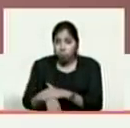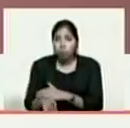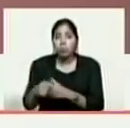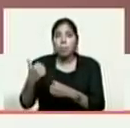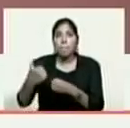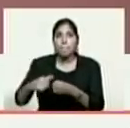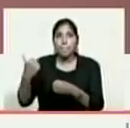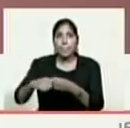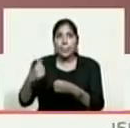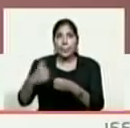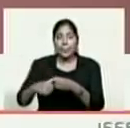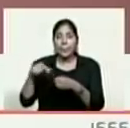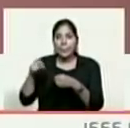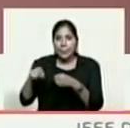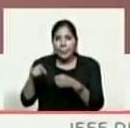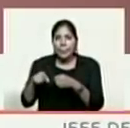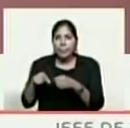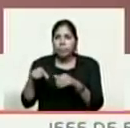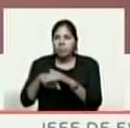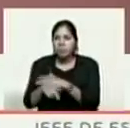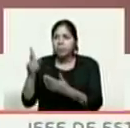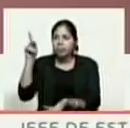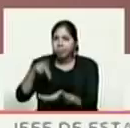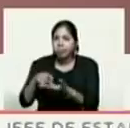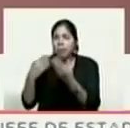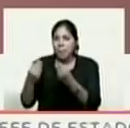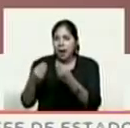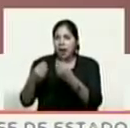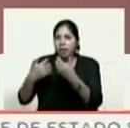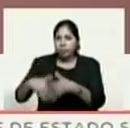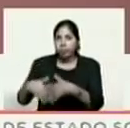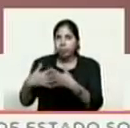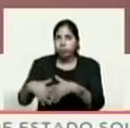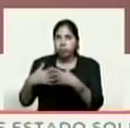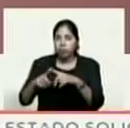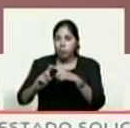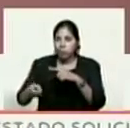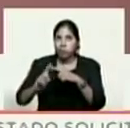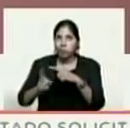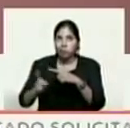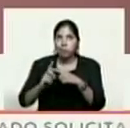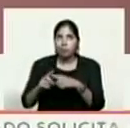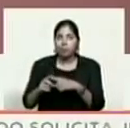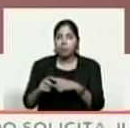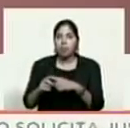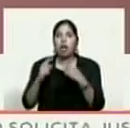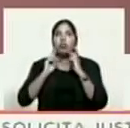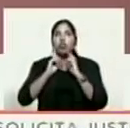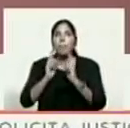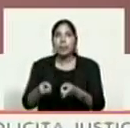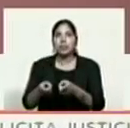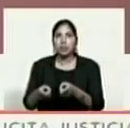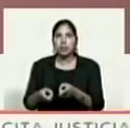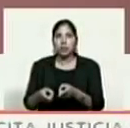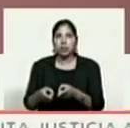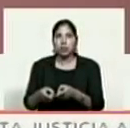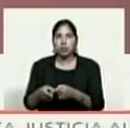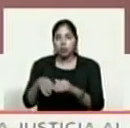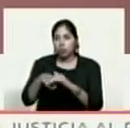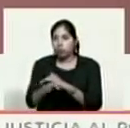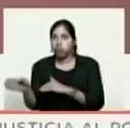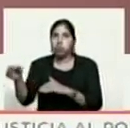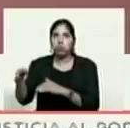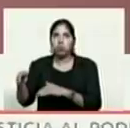tratando de proporcionar energía eléctrica a Maracaibo, lograron, entraron, se abrió una pequeña autopista desde la central Yaracuy se